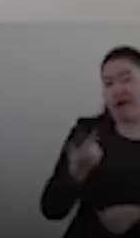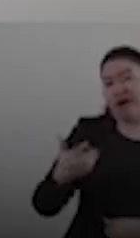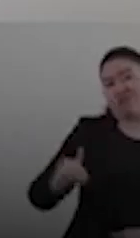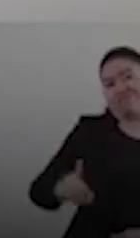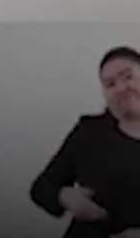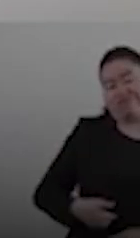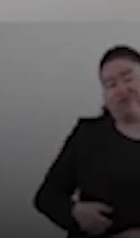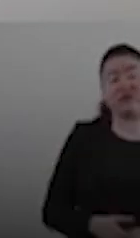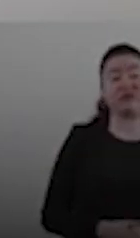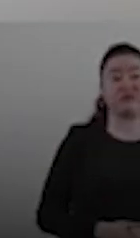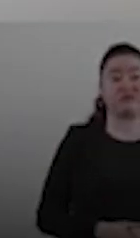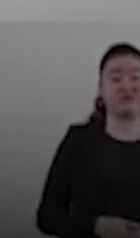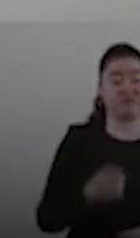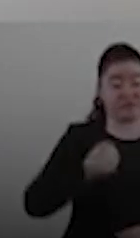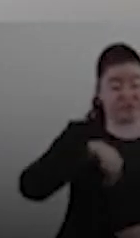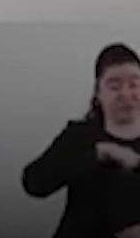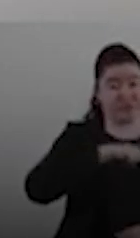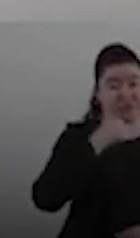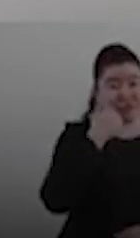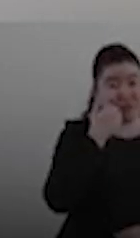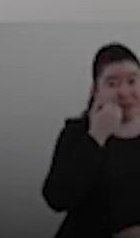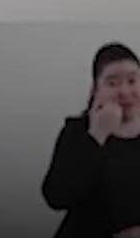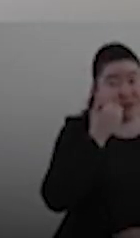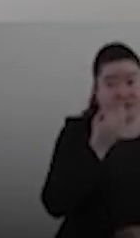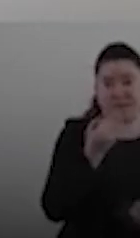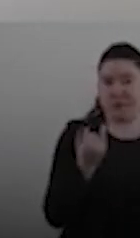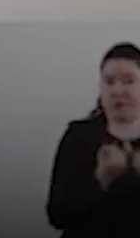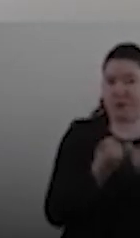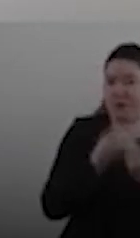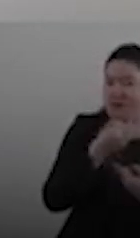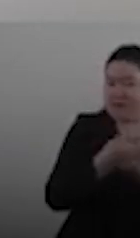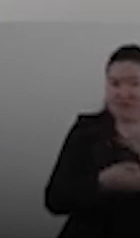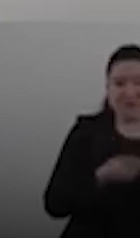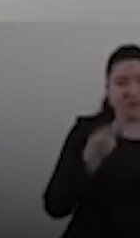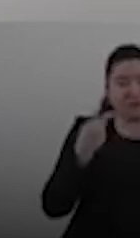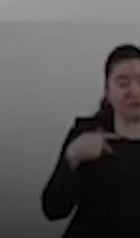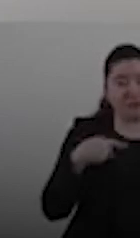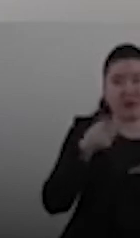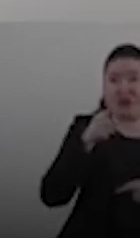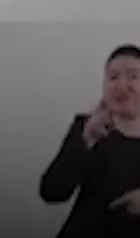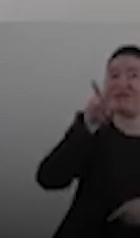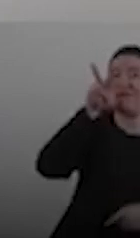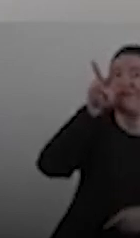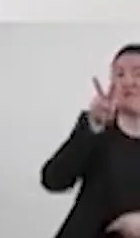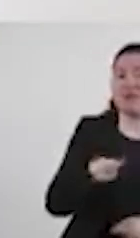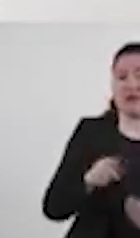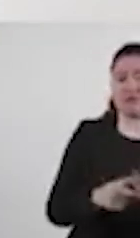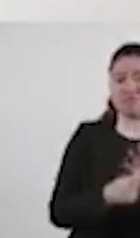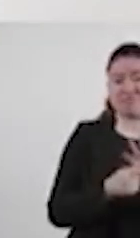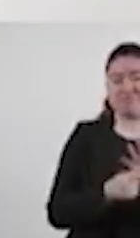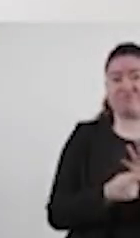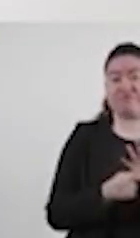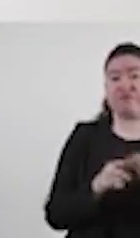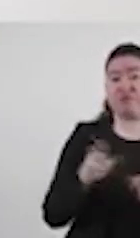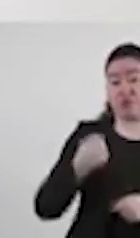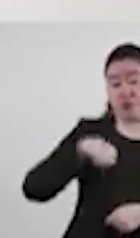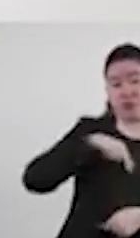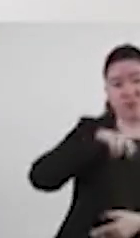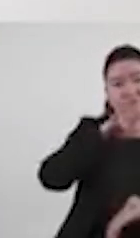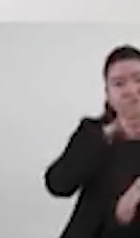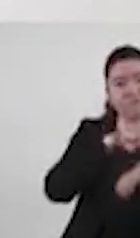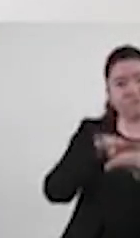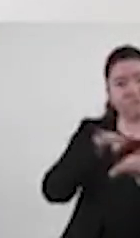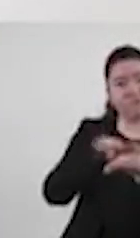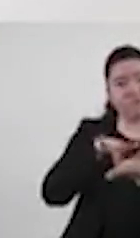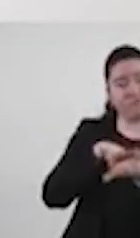Queremos, como todas las personas usuarias, que se conozca la verdad sobre lo que sucedió y vamos a colaborar con las autoridades para ello. Durante